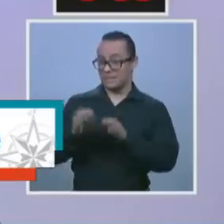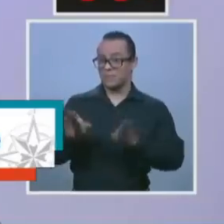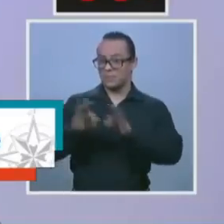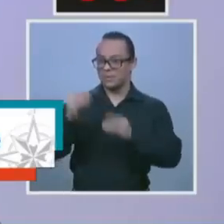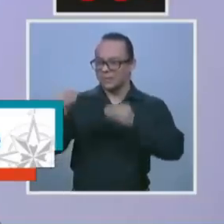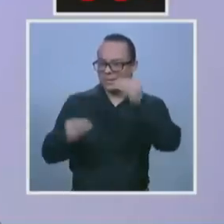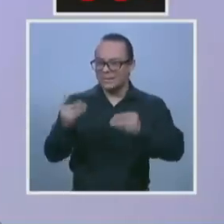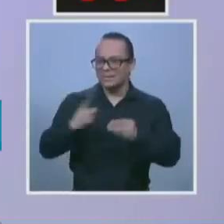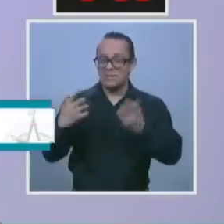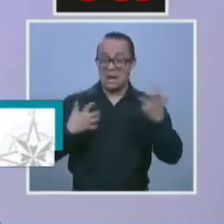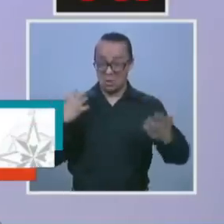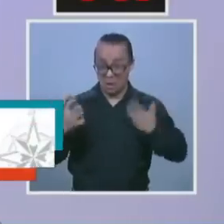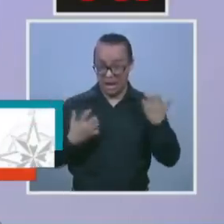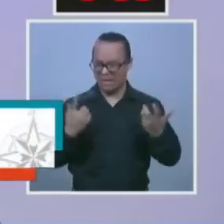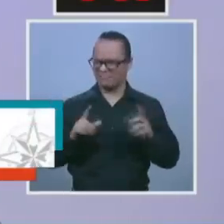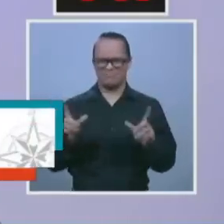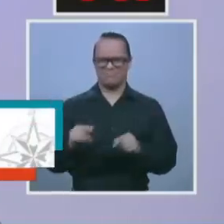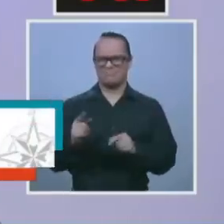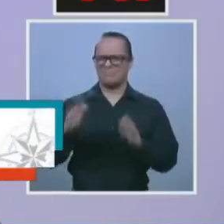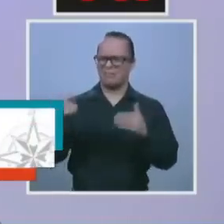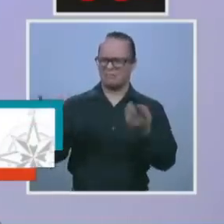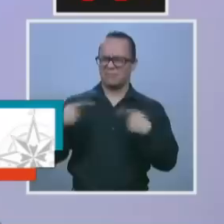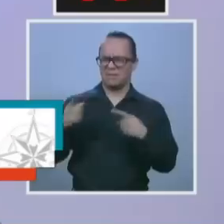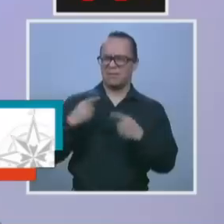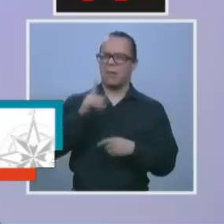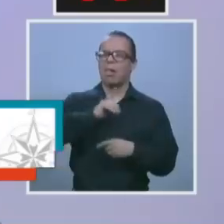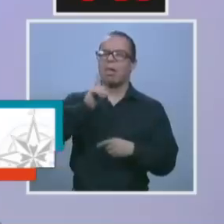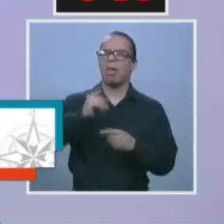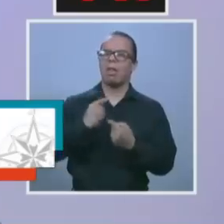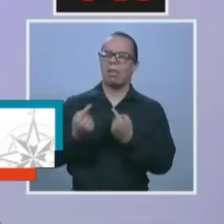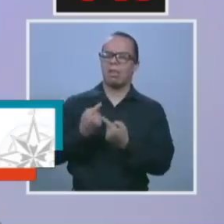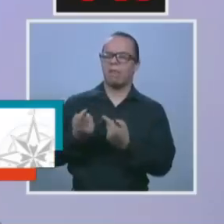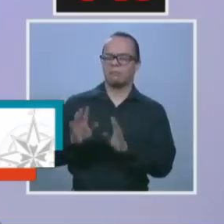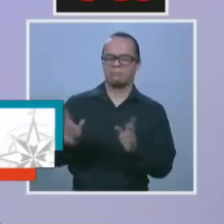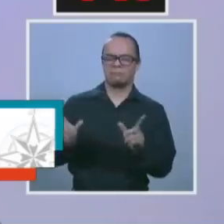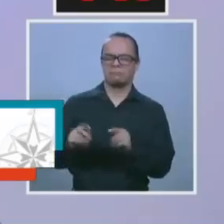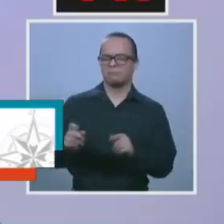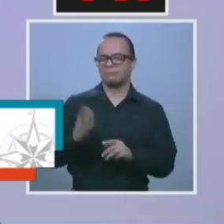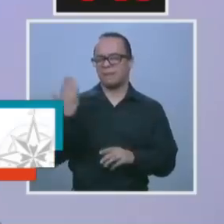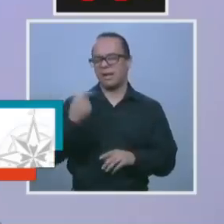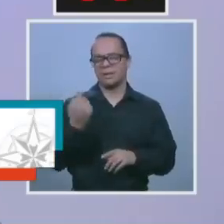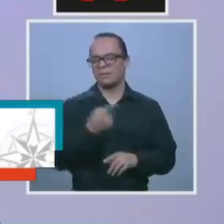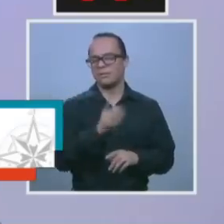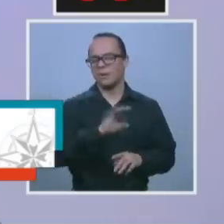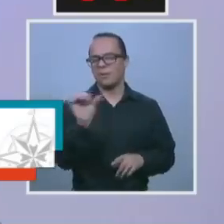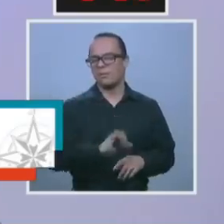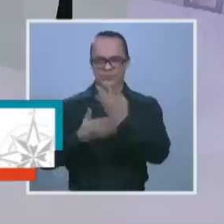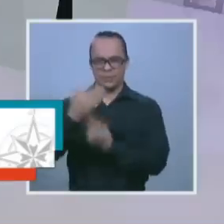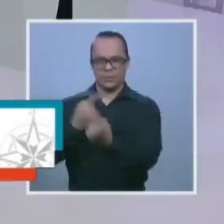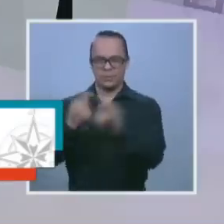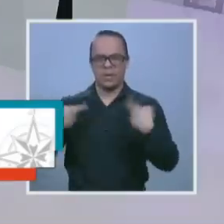te enojes, enójate con los que te dicen mentiras, ya te le cansé, te voy a ganar, ya perdiste una vez y vas a volver a